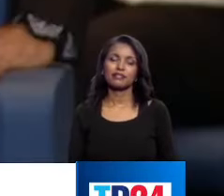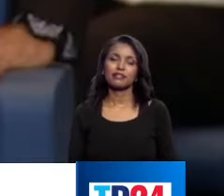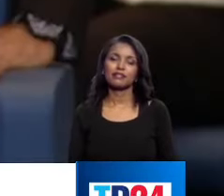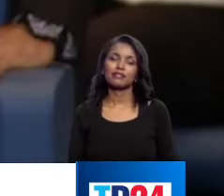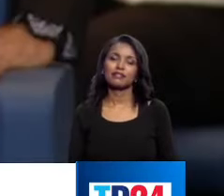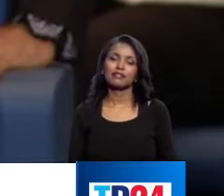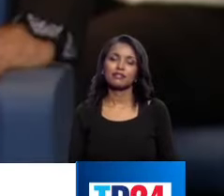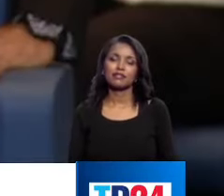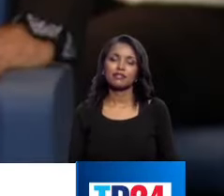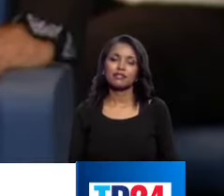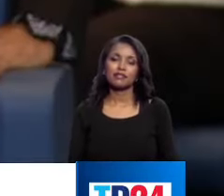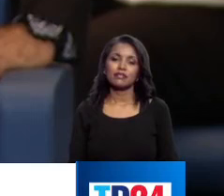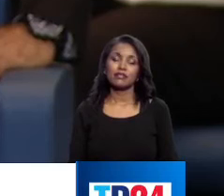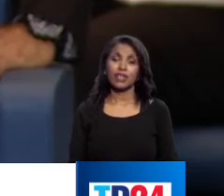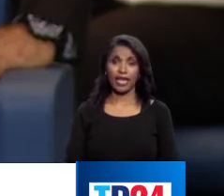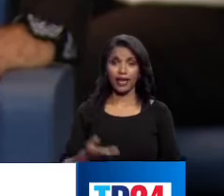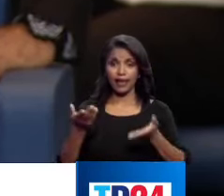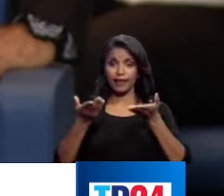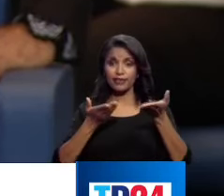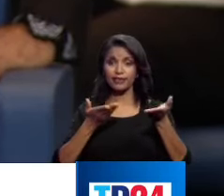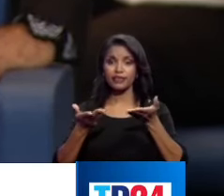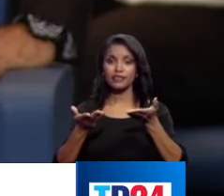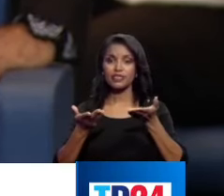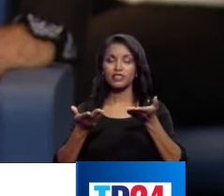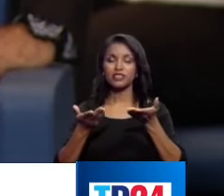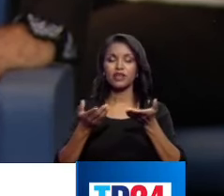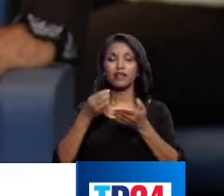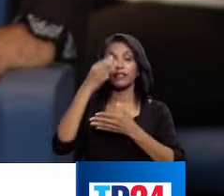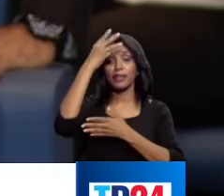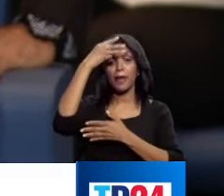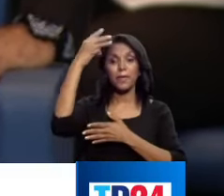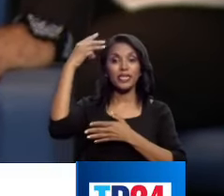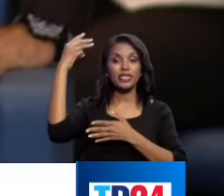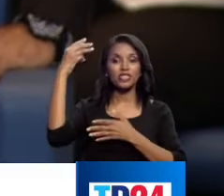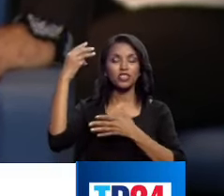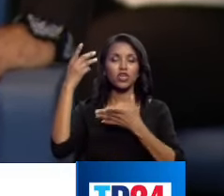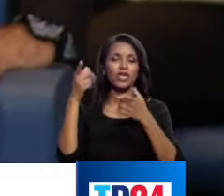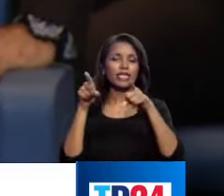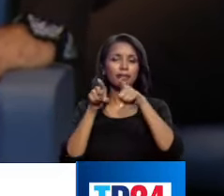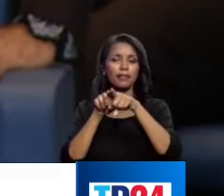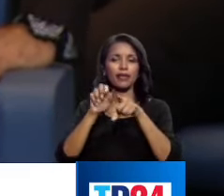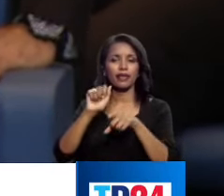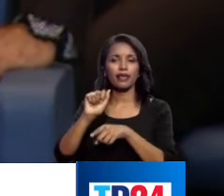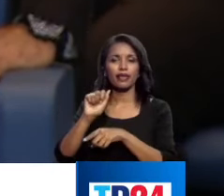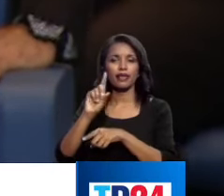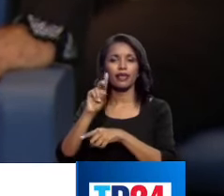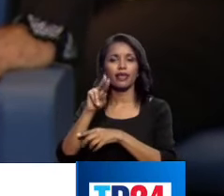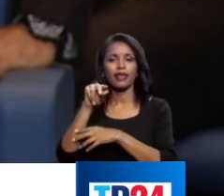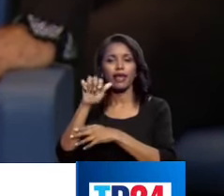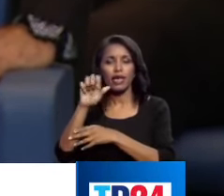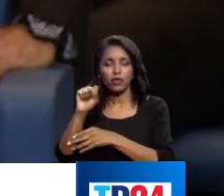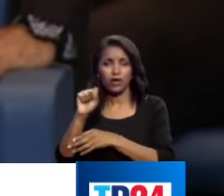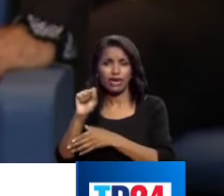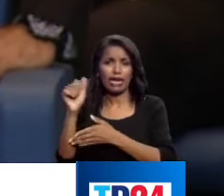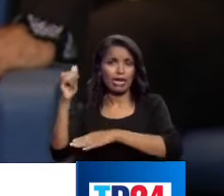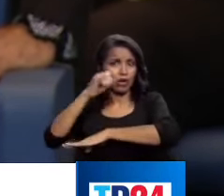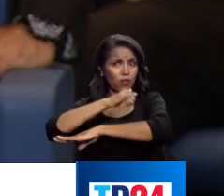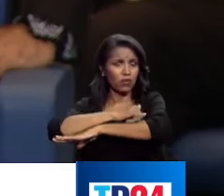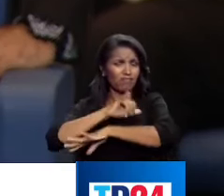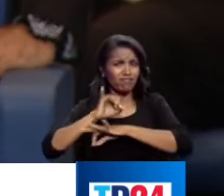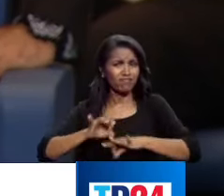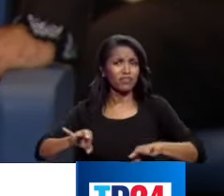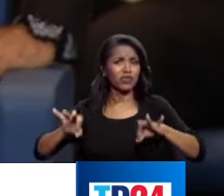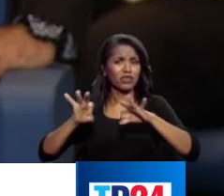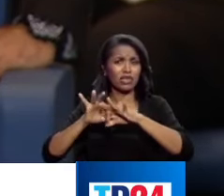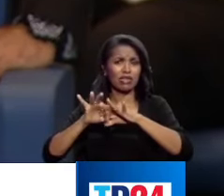Mejorar la calidad del servicio de migración y aduanas en los aeropuertos y disminuir los tiempos de atención al